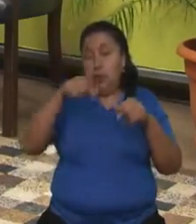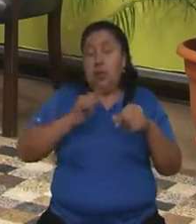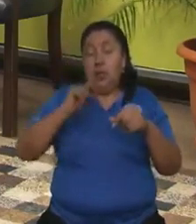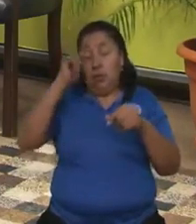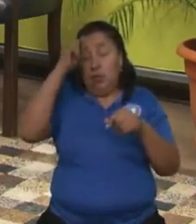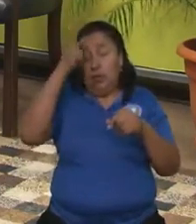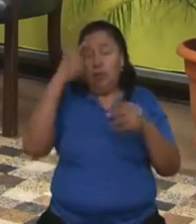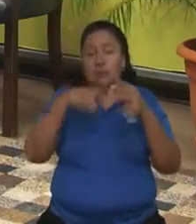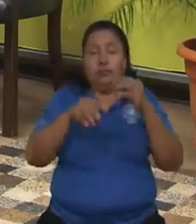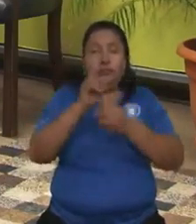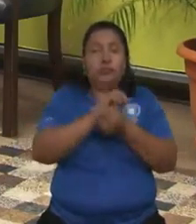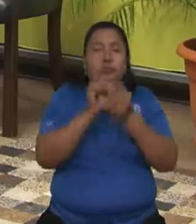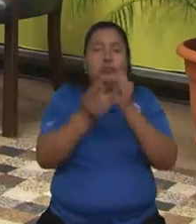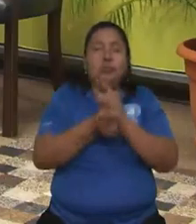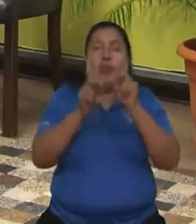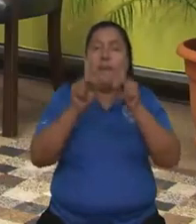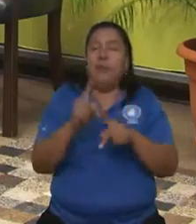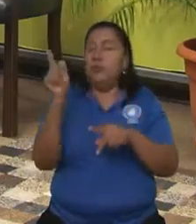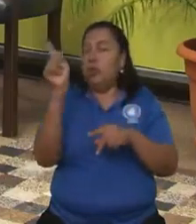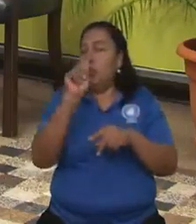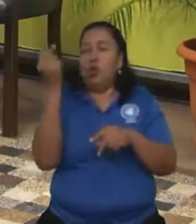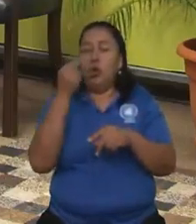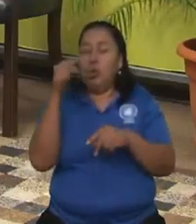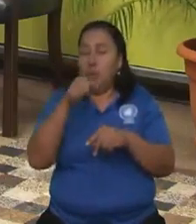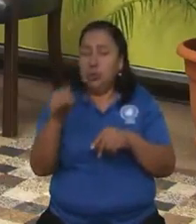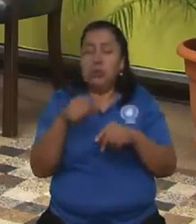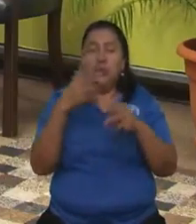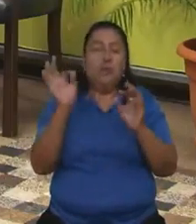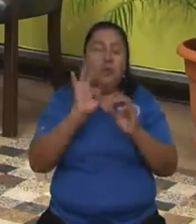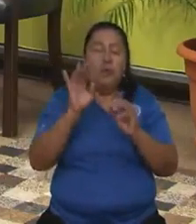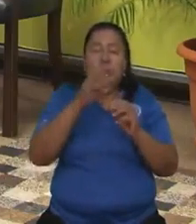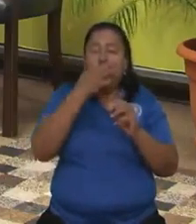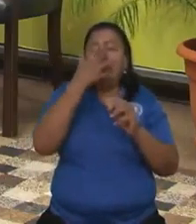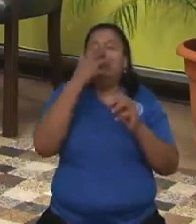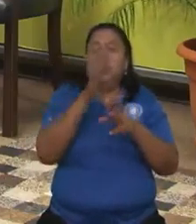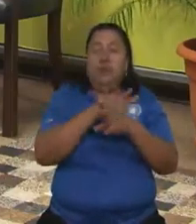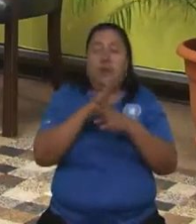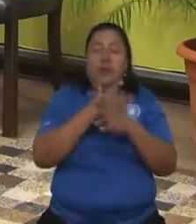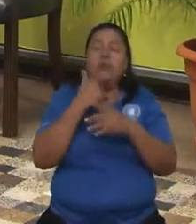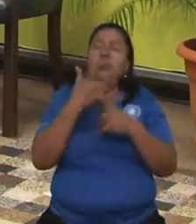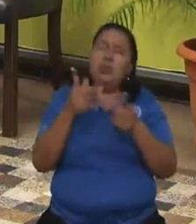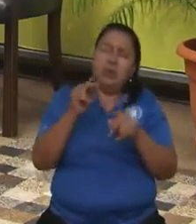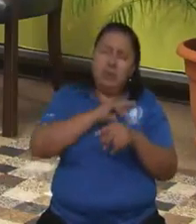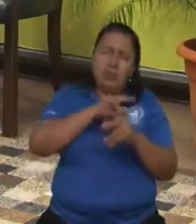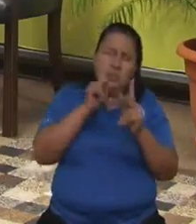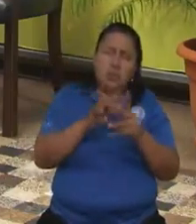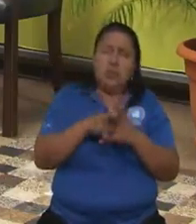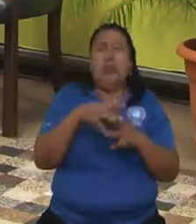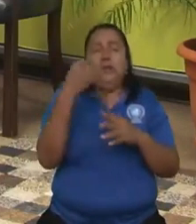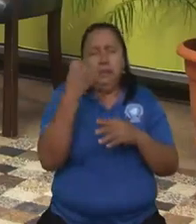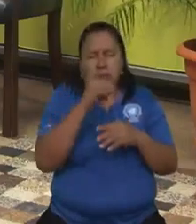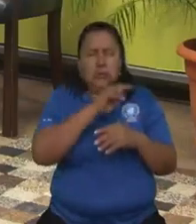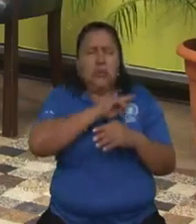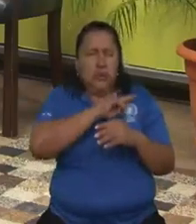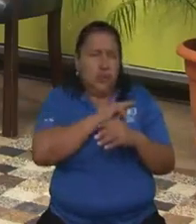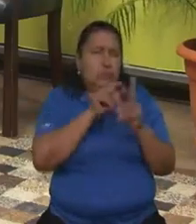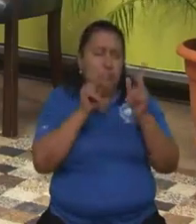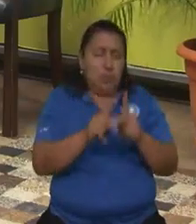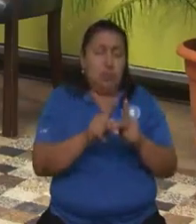método de buceo. O sea, se sumergían a grandes profundidades para extraer la langosta. Eso ya